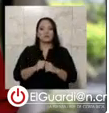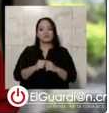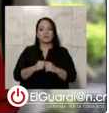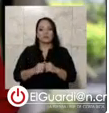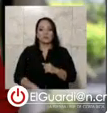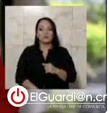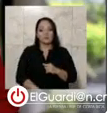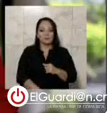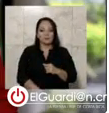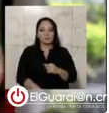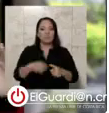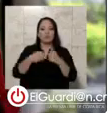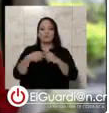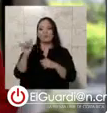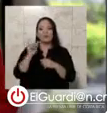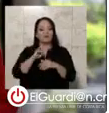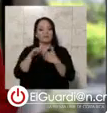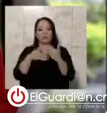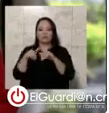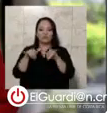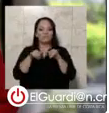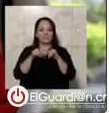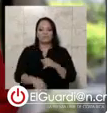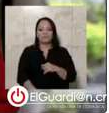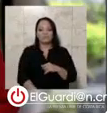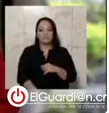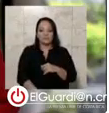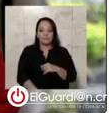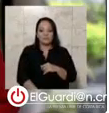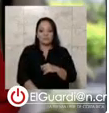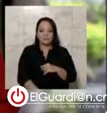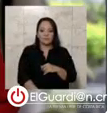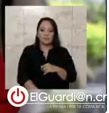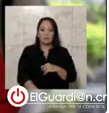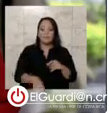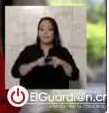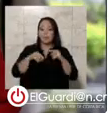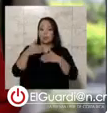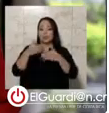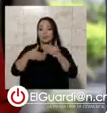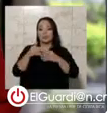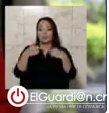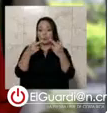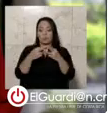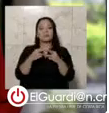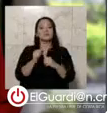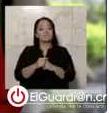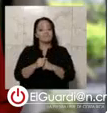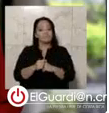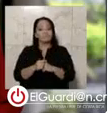ser igual para todos, pero una vez que avancemos en estas reuniones, y créanme que para la Caja